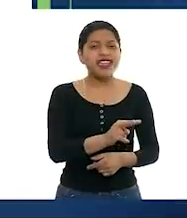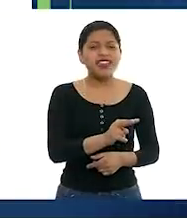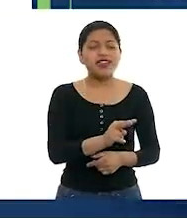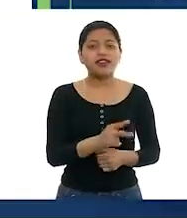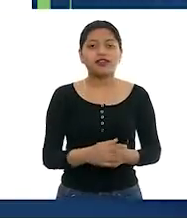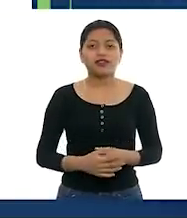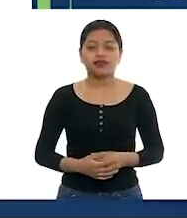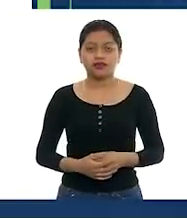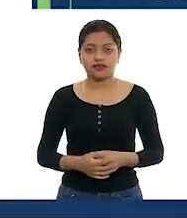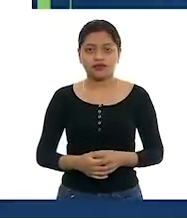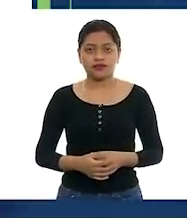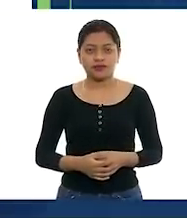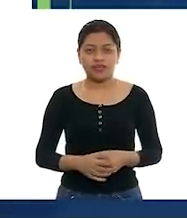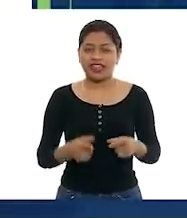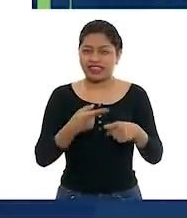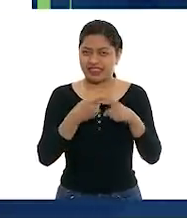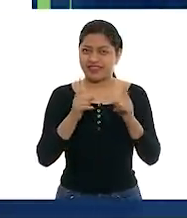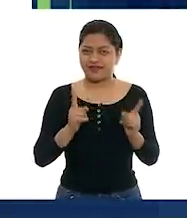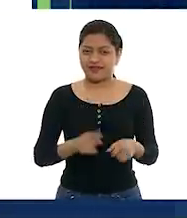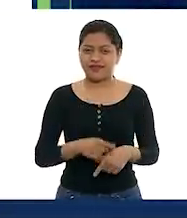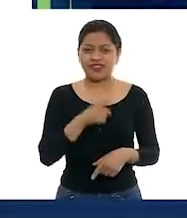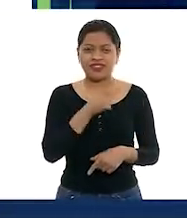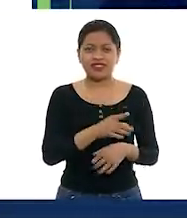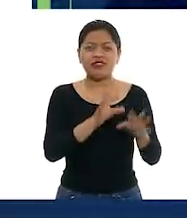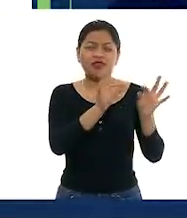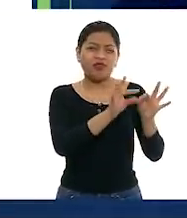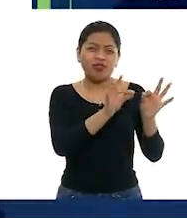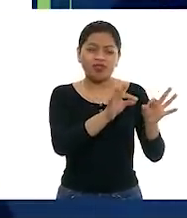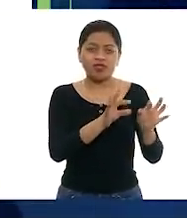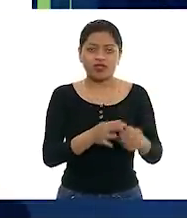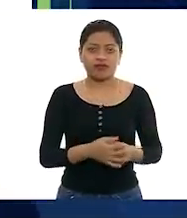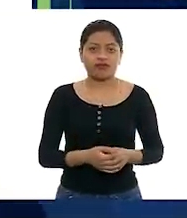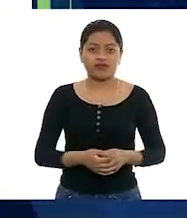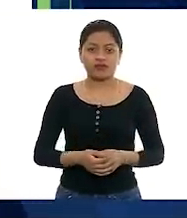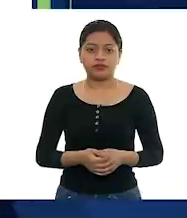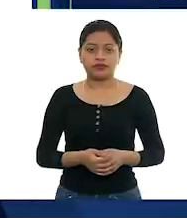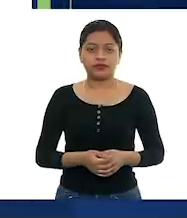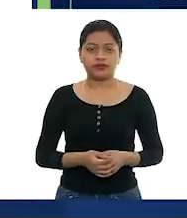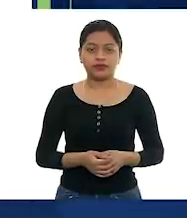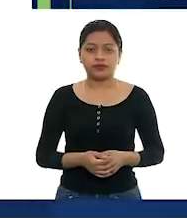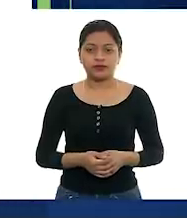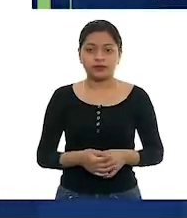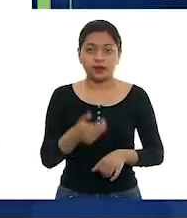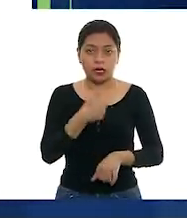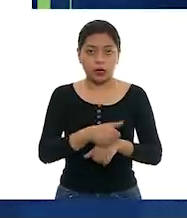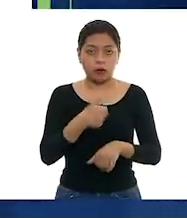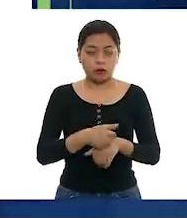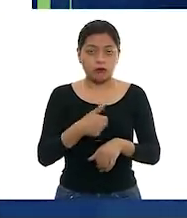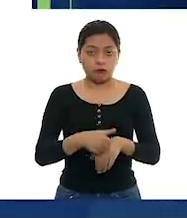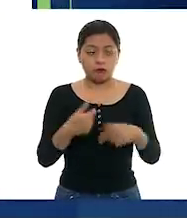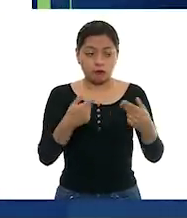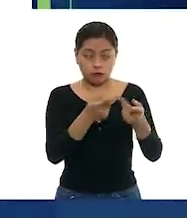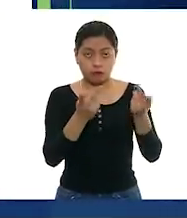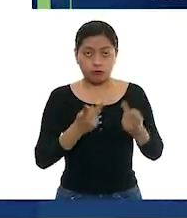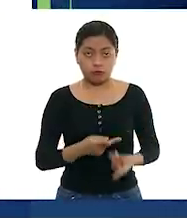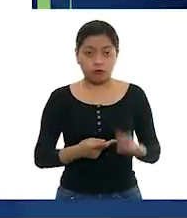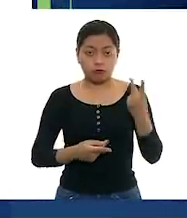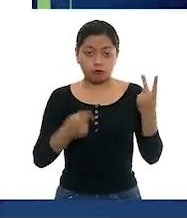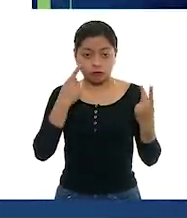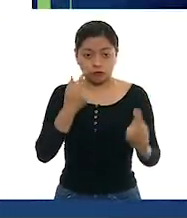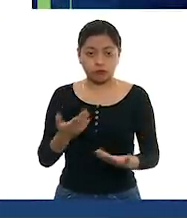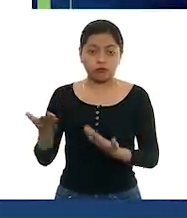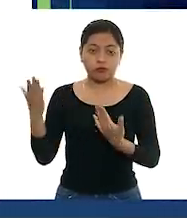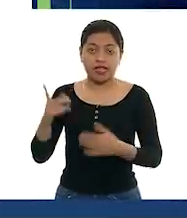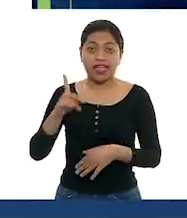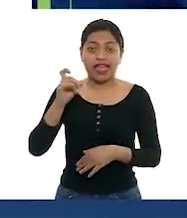que muy diferente, hasta está muy aguado. Y el plato 2, así se ve con el